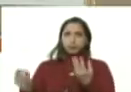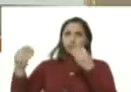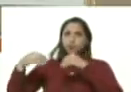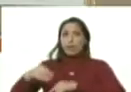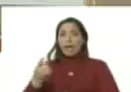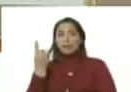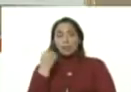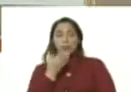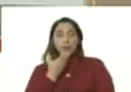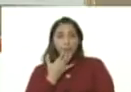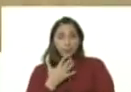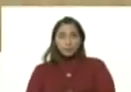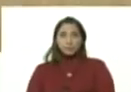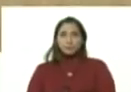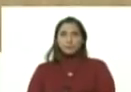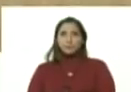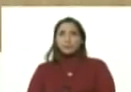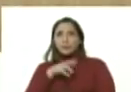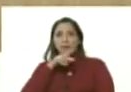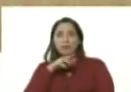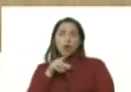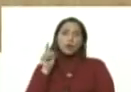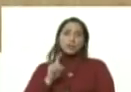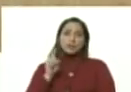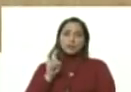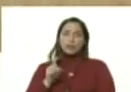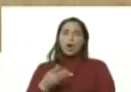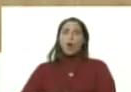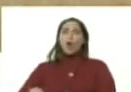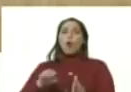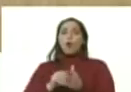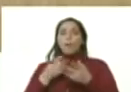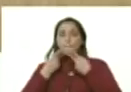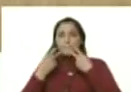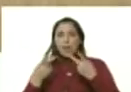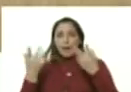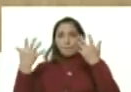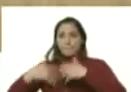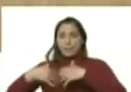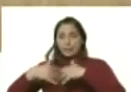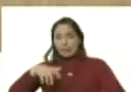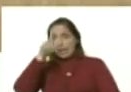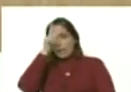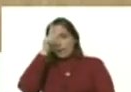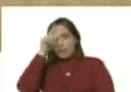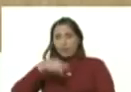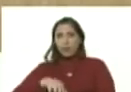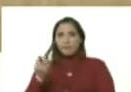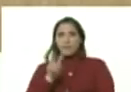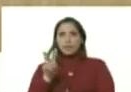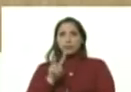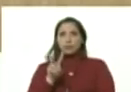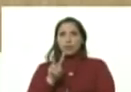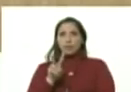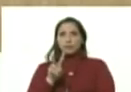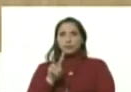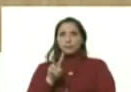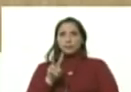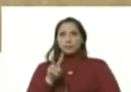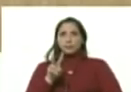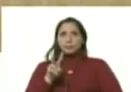por ejemplo, se habló de la necesidad de volver a plantear empresas alemanas en Venezuela, que